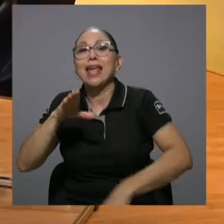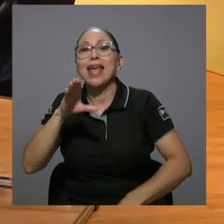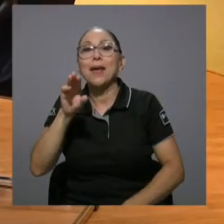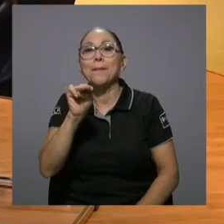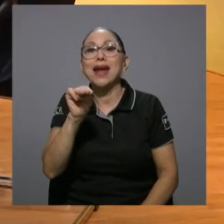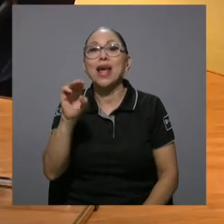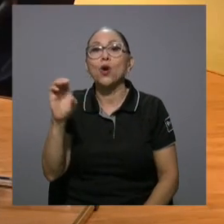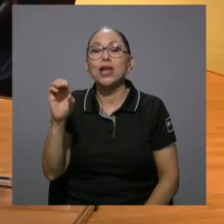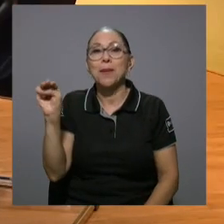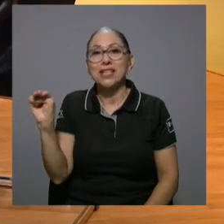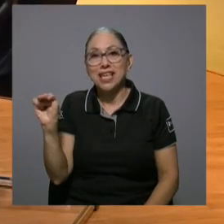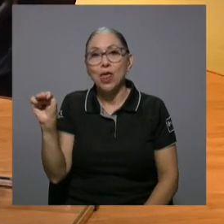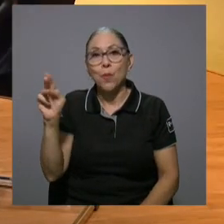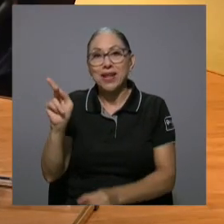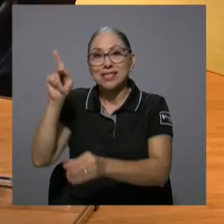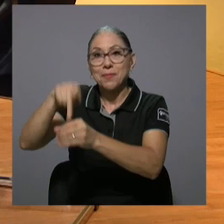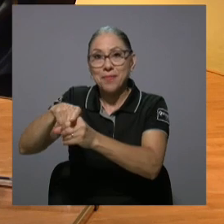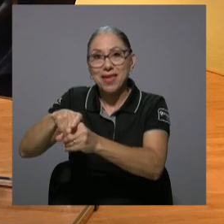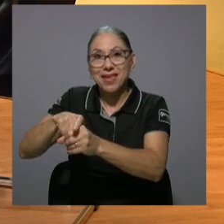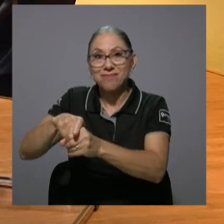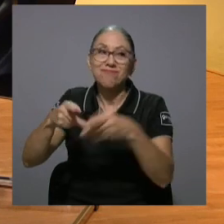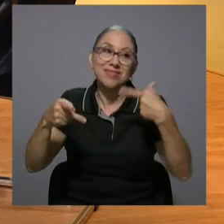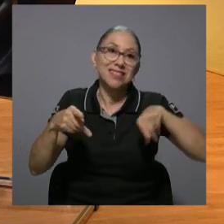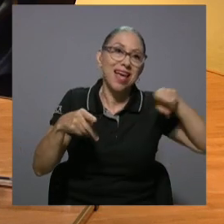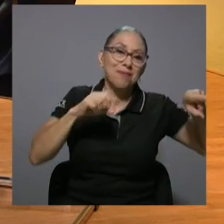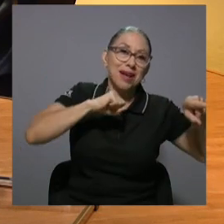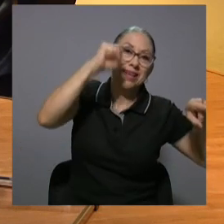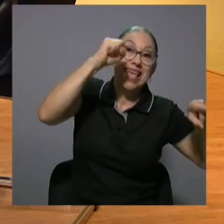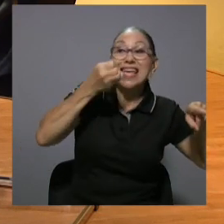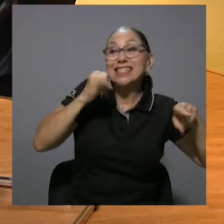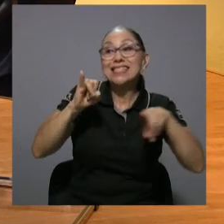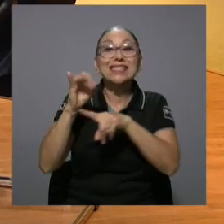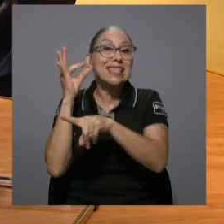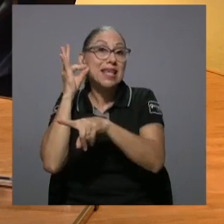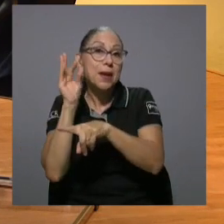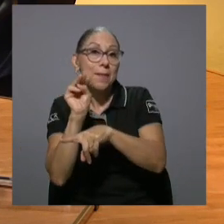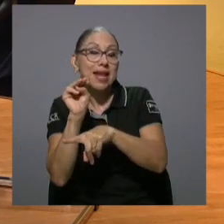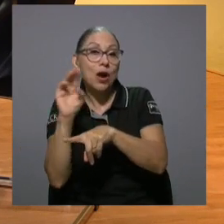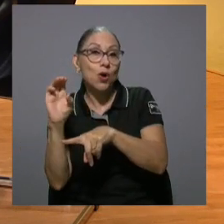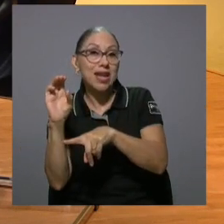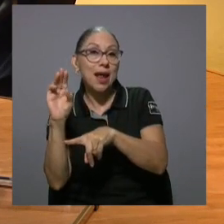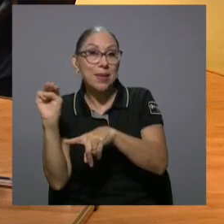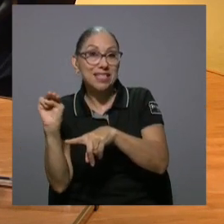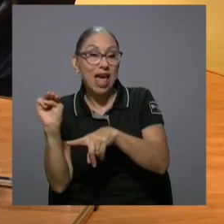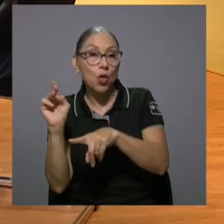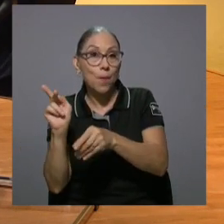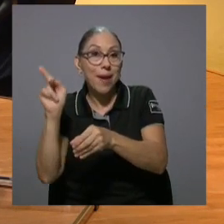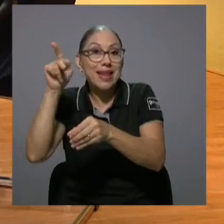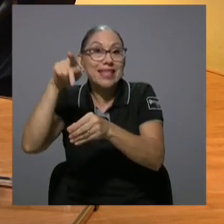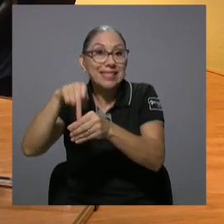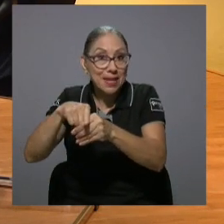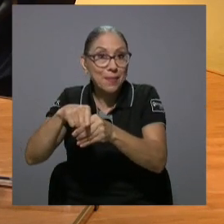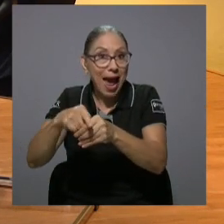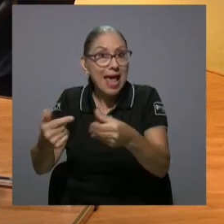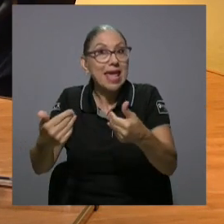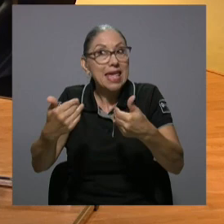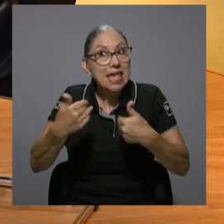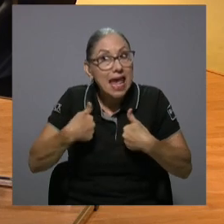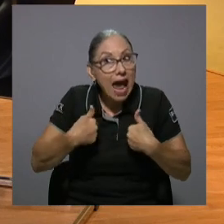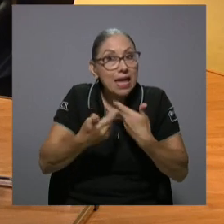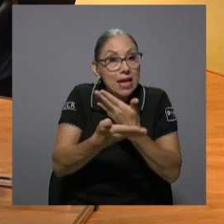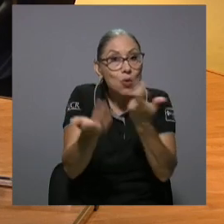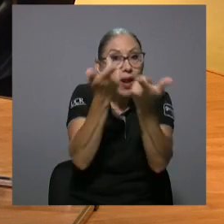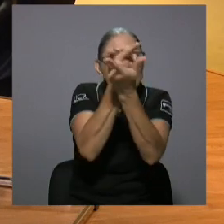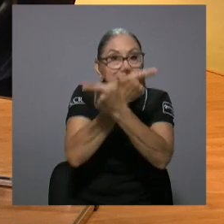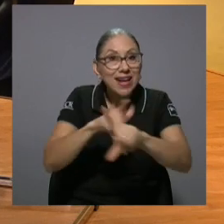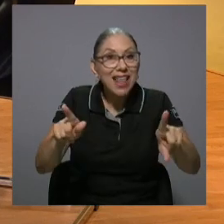tiene el triunfo asegurado. Si María Corina Machado participa y hay una razonable libertad, Maduro va